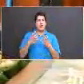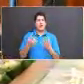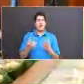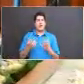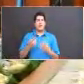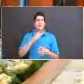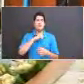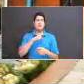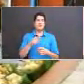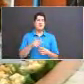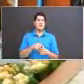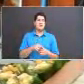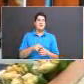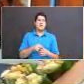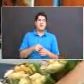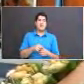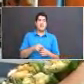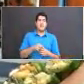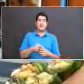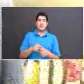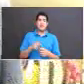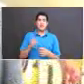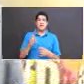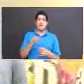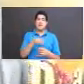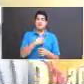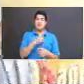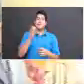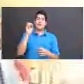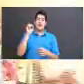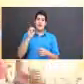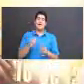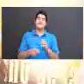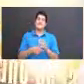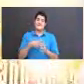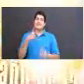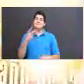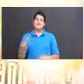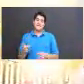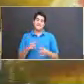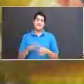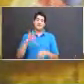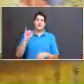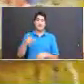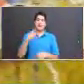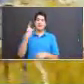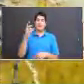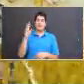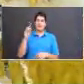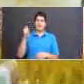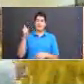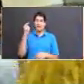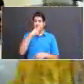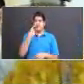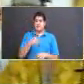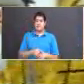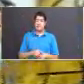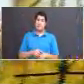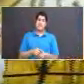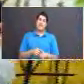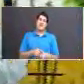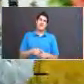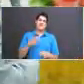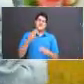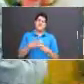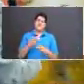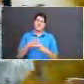la primera vez de Judas? Ah, yo digo que le ha de haber costado. Ay, Señor, por favor, perdóname, pero tú sabes la